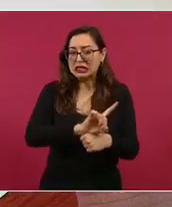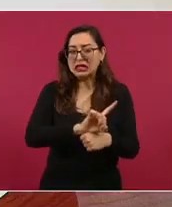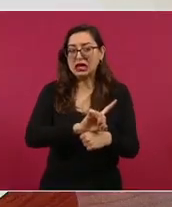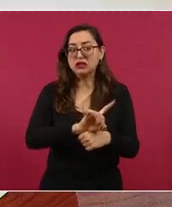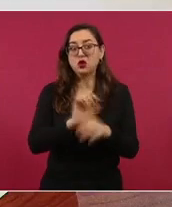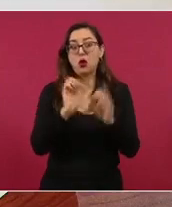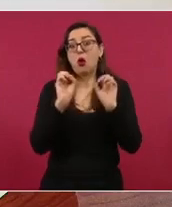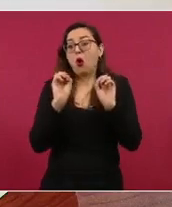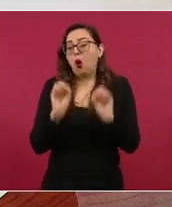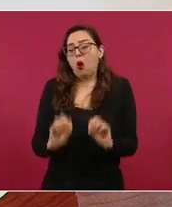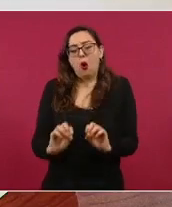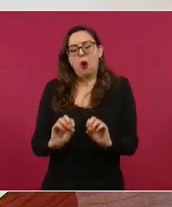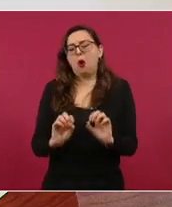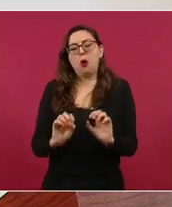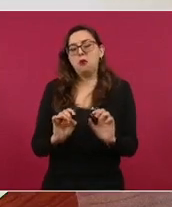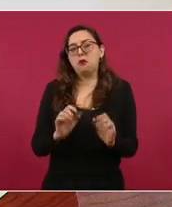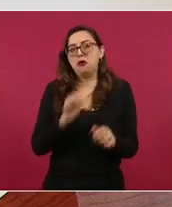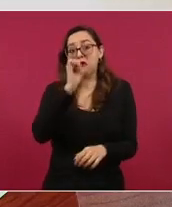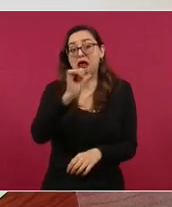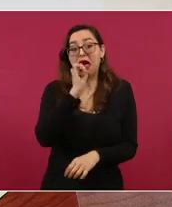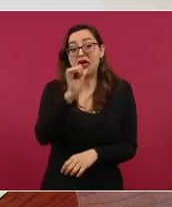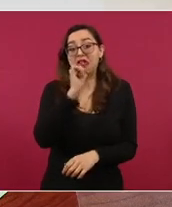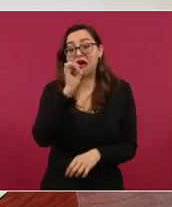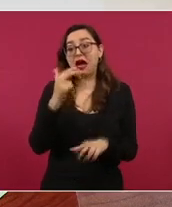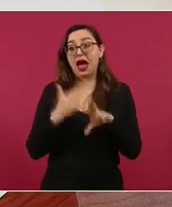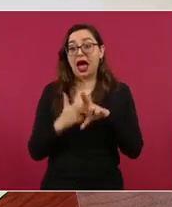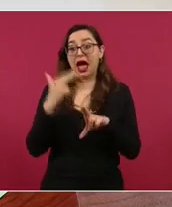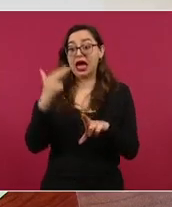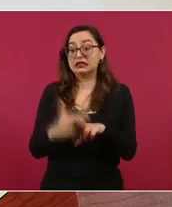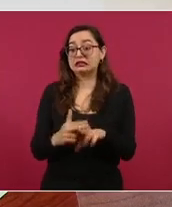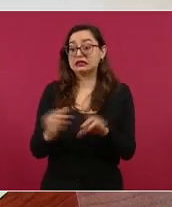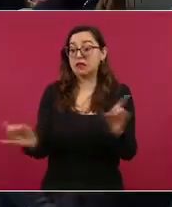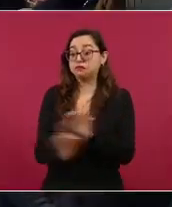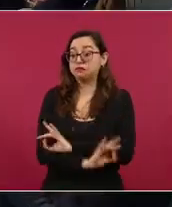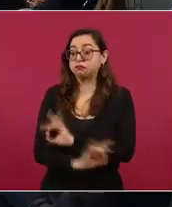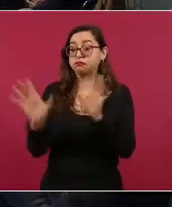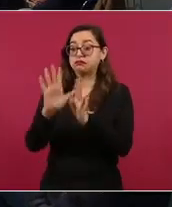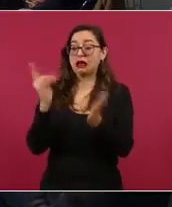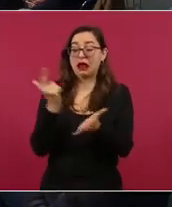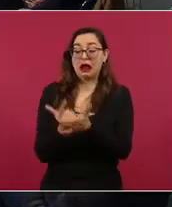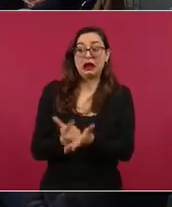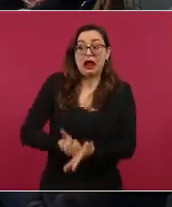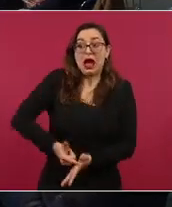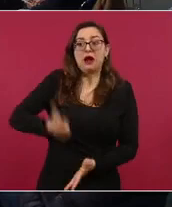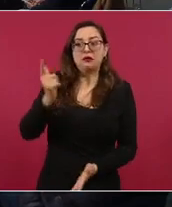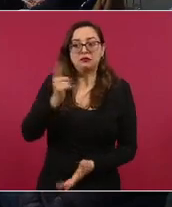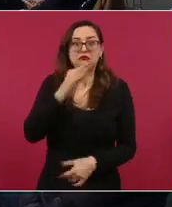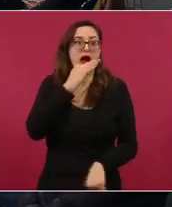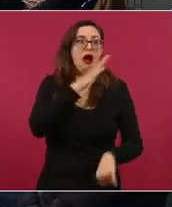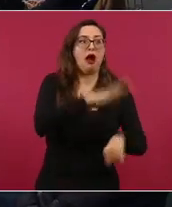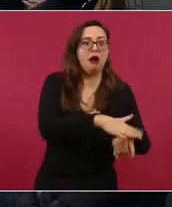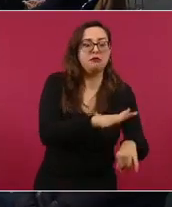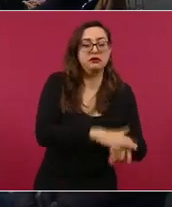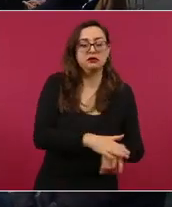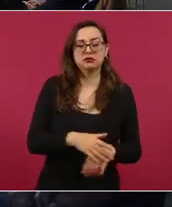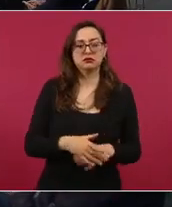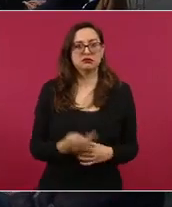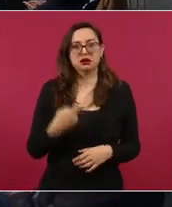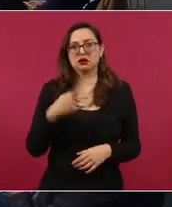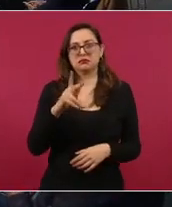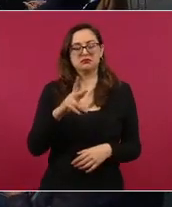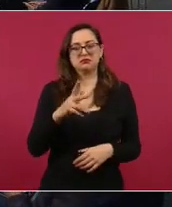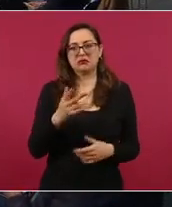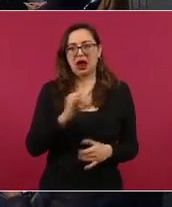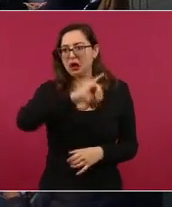una cuestión grave, grave, se informaban. Pero nosotros somos todos los